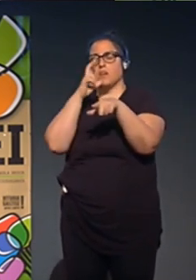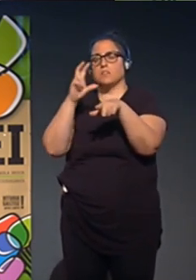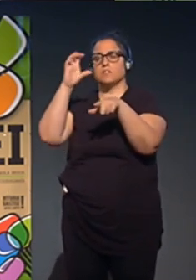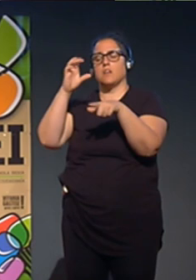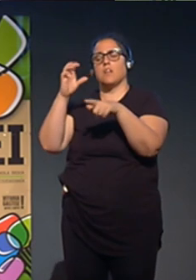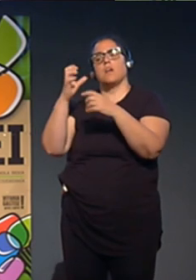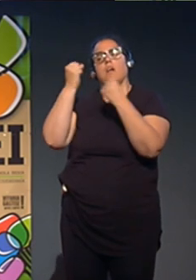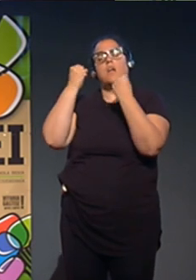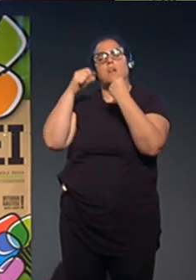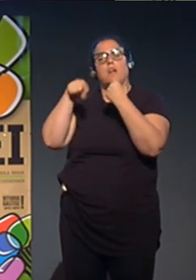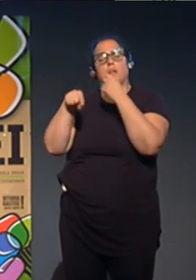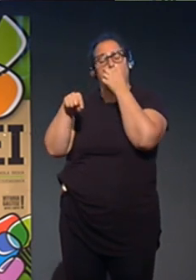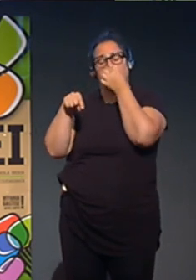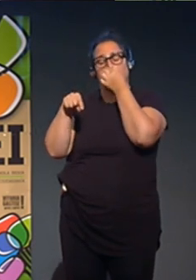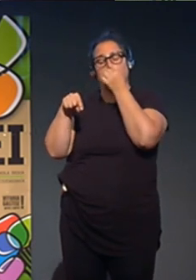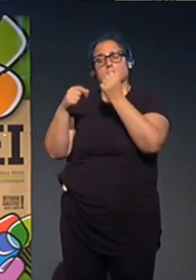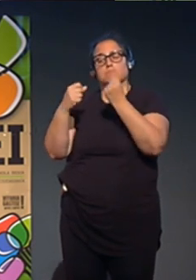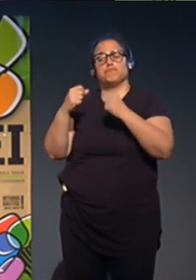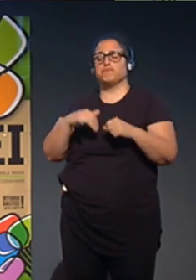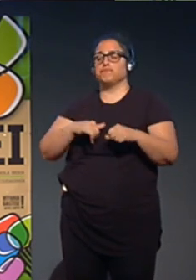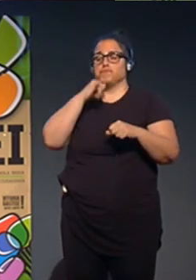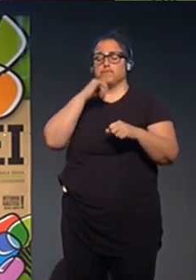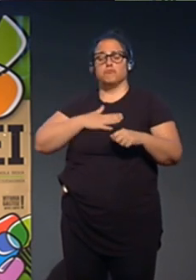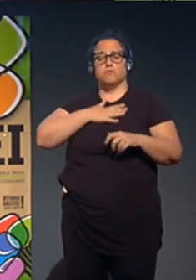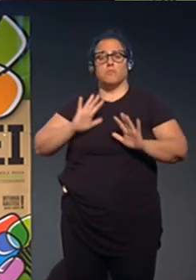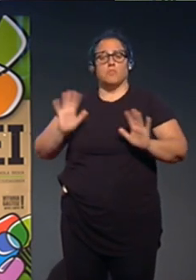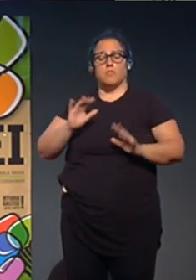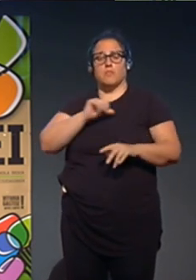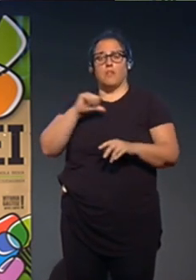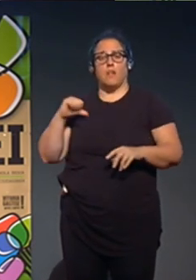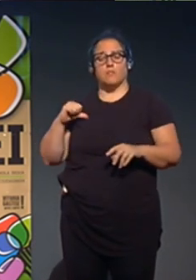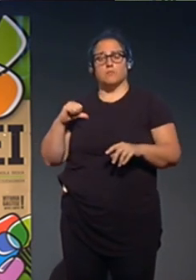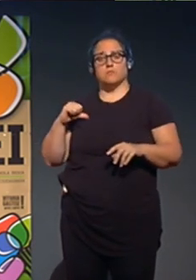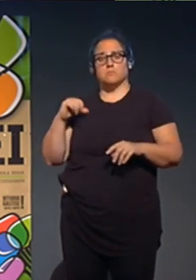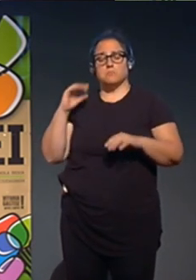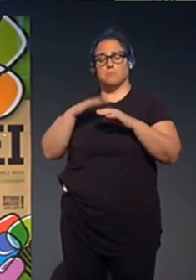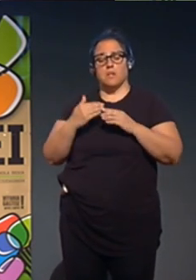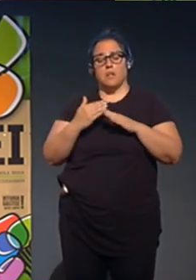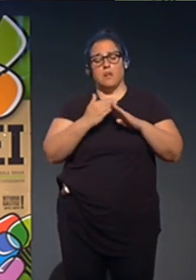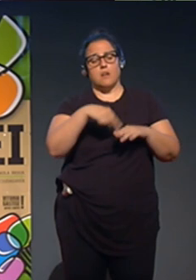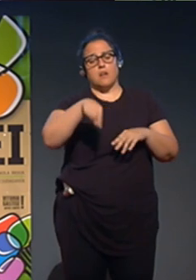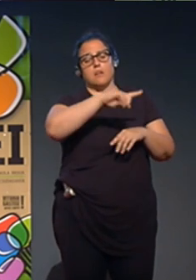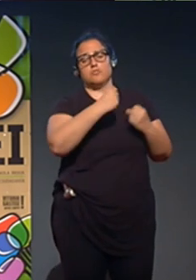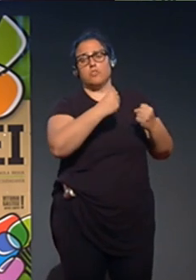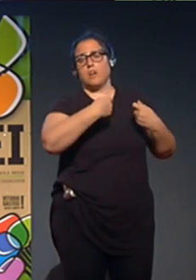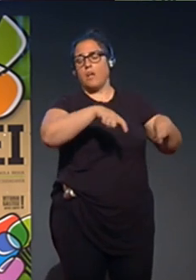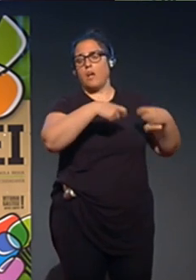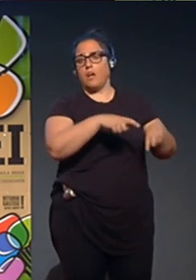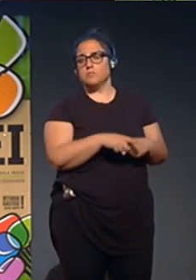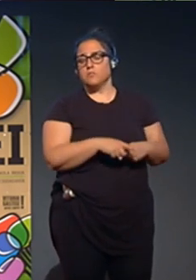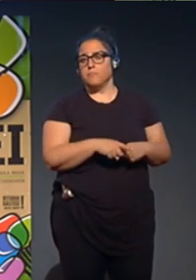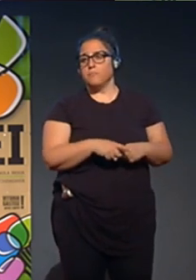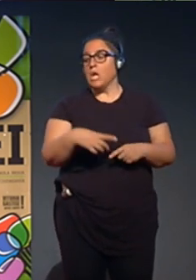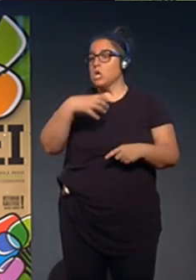te haces autosuficiente para la energía que necesitas en el resto de las hectáreas que tú no lo puedes hacer porque no